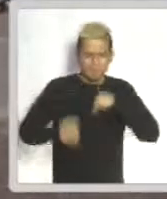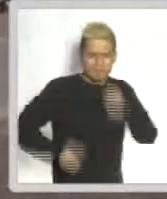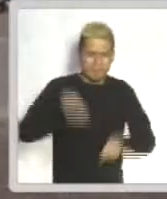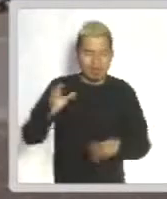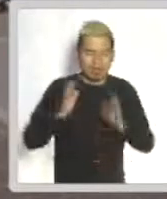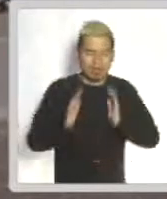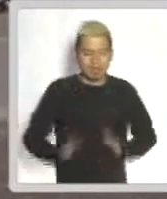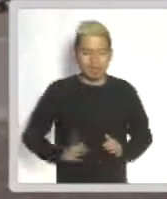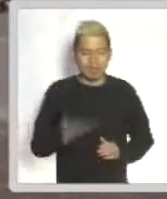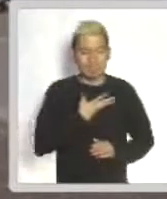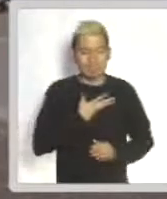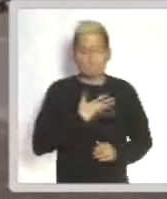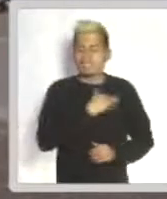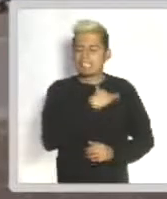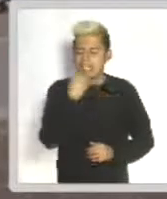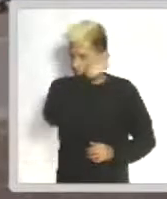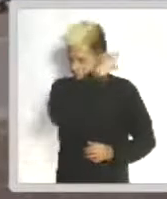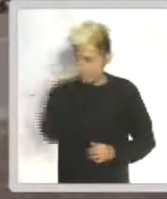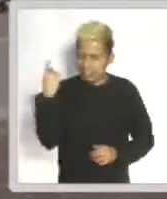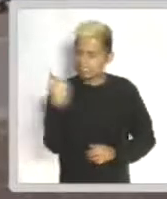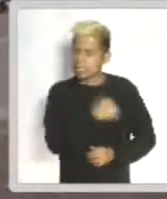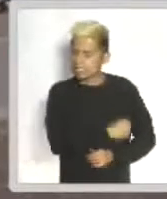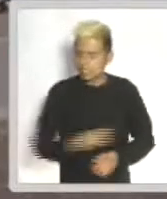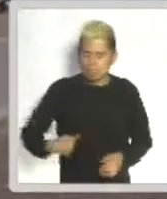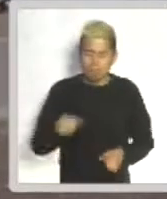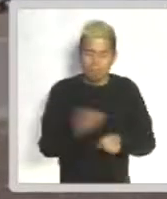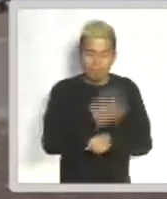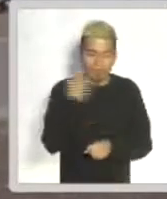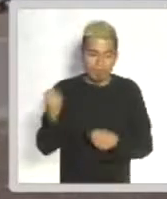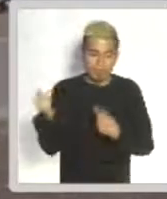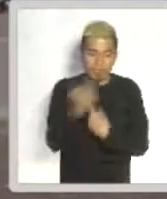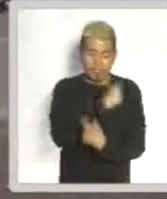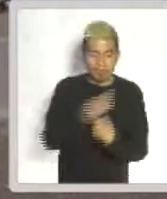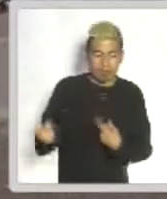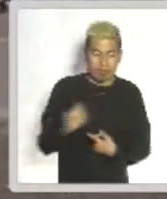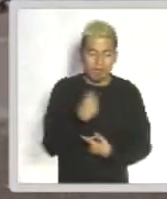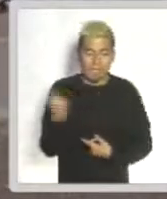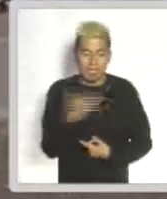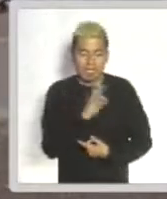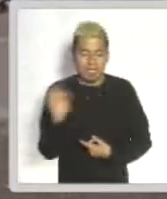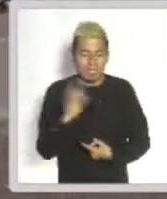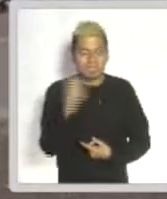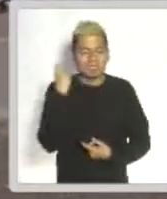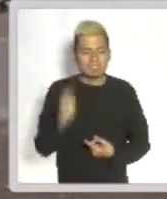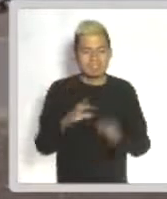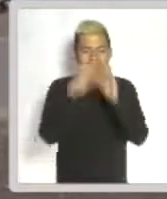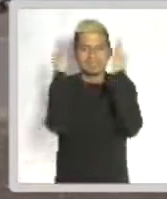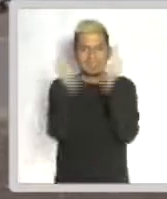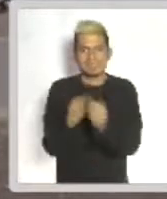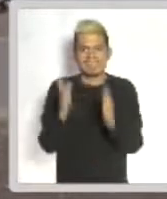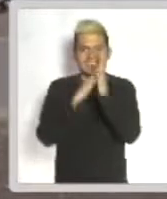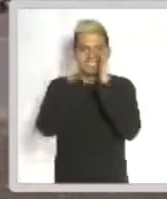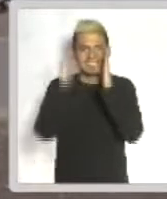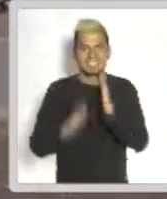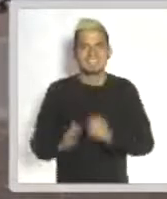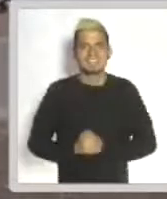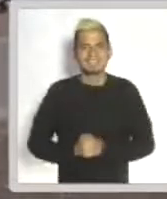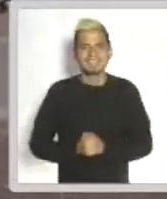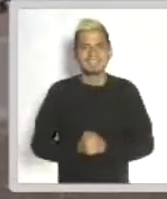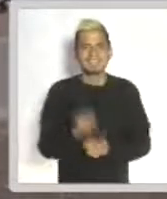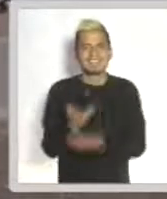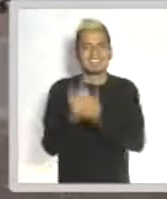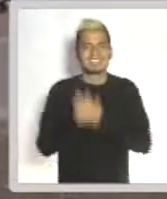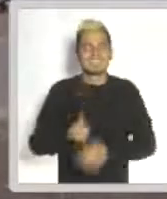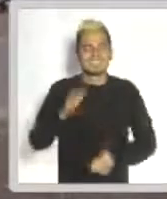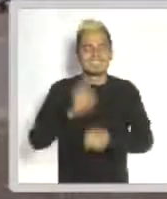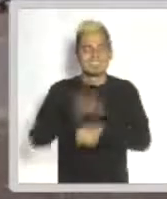tenía decapitamiento debido al golpe que se presume que esto fue la causa de su muerte estaremos al tanto de más